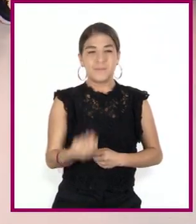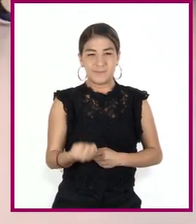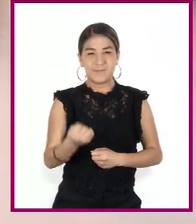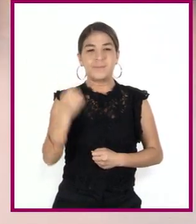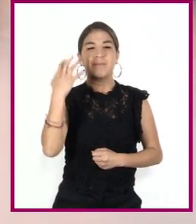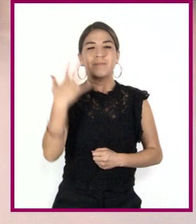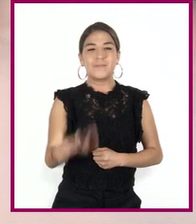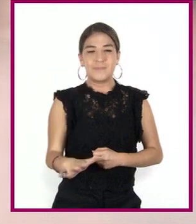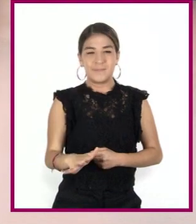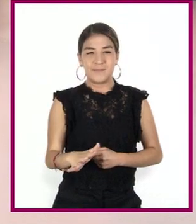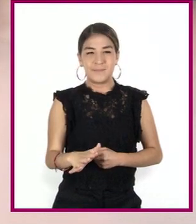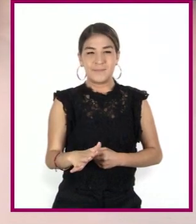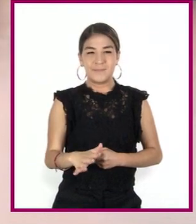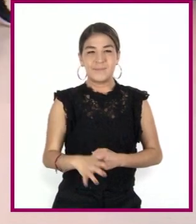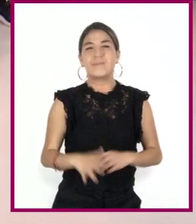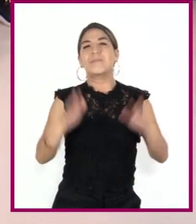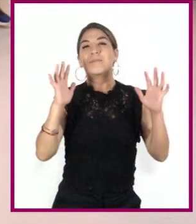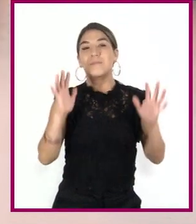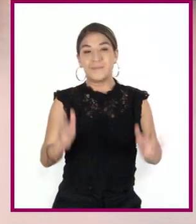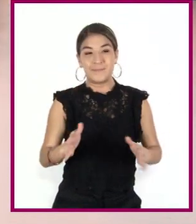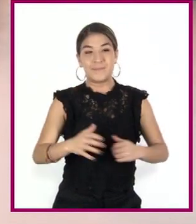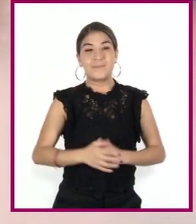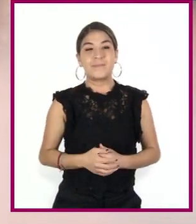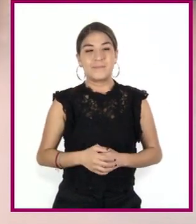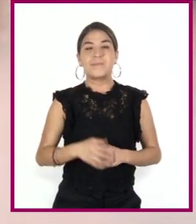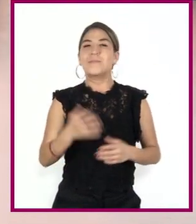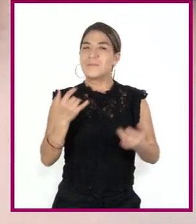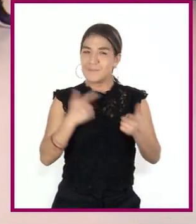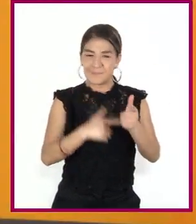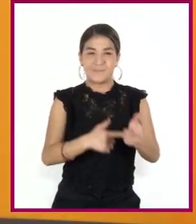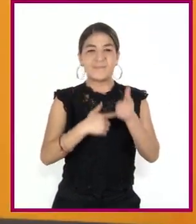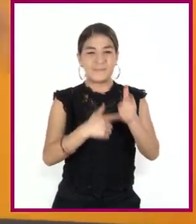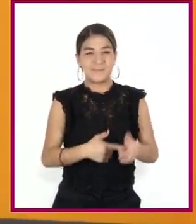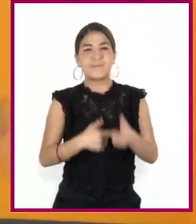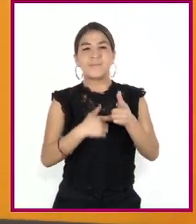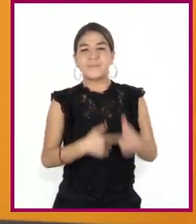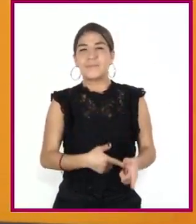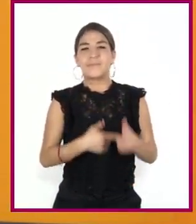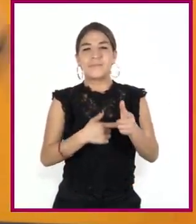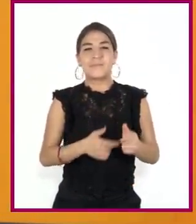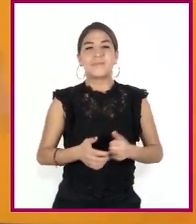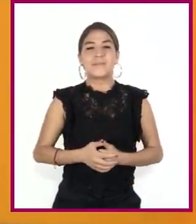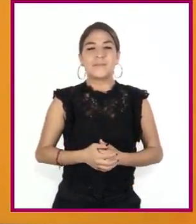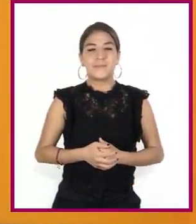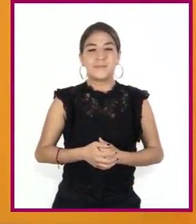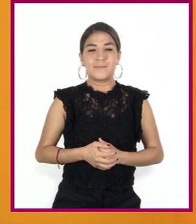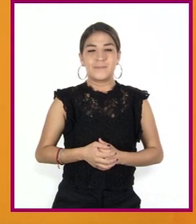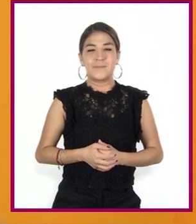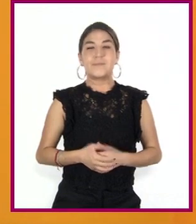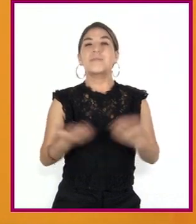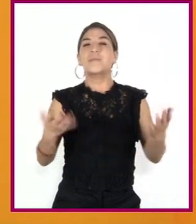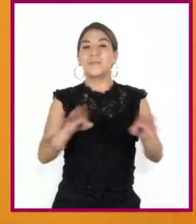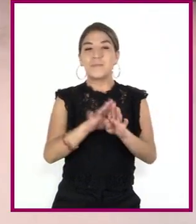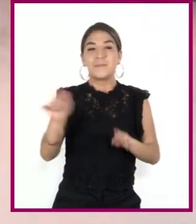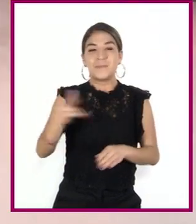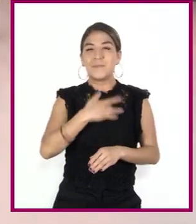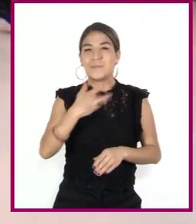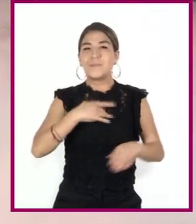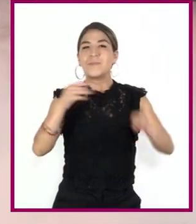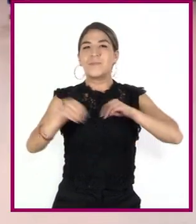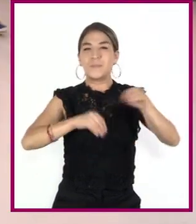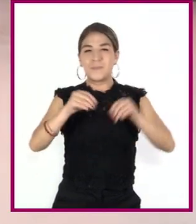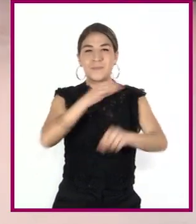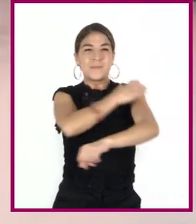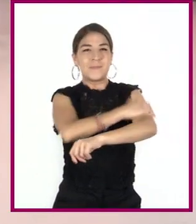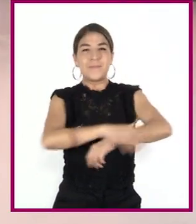1, 2, 3, 4, 5, 6, 7, 8, 9. Y vamos, vamos, vamos. Exacto. ¿Cómo sienten el movimiento de